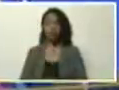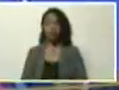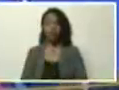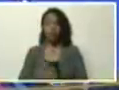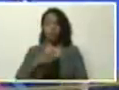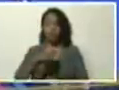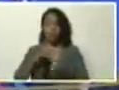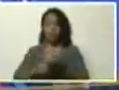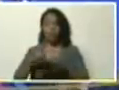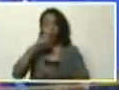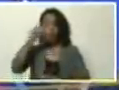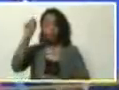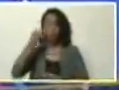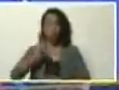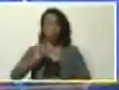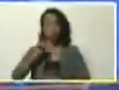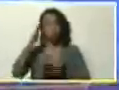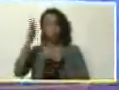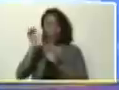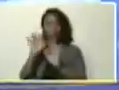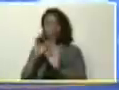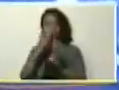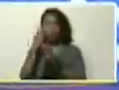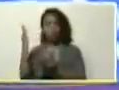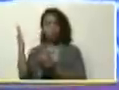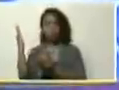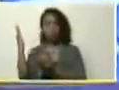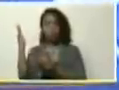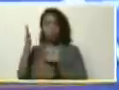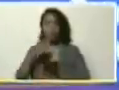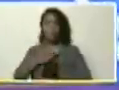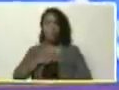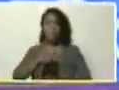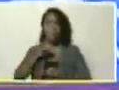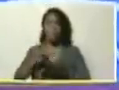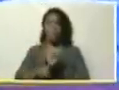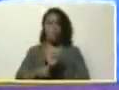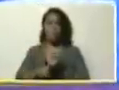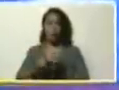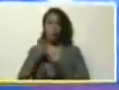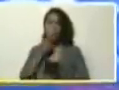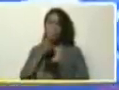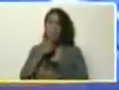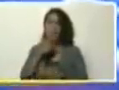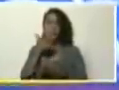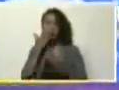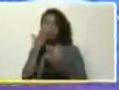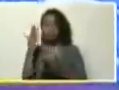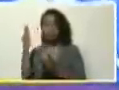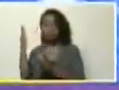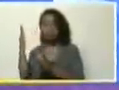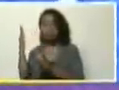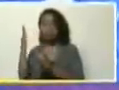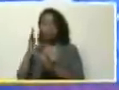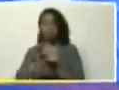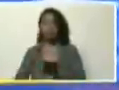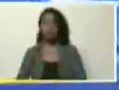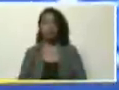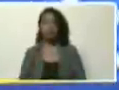había saludado. Cilita la bonita,